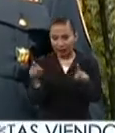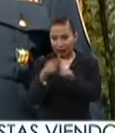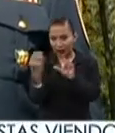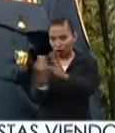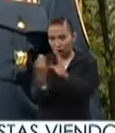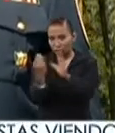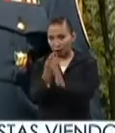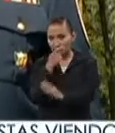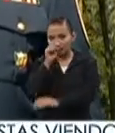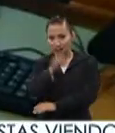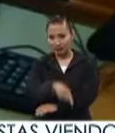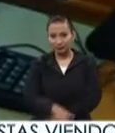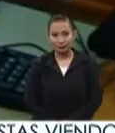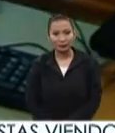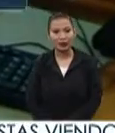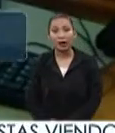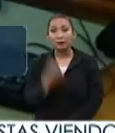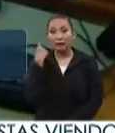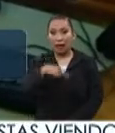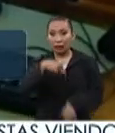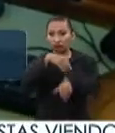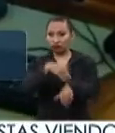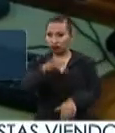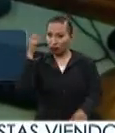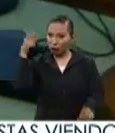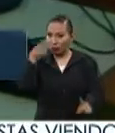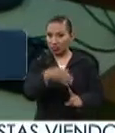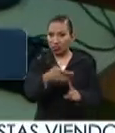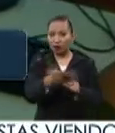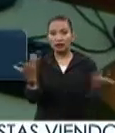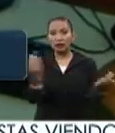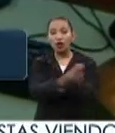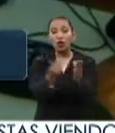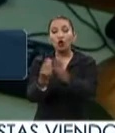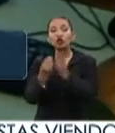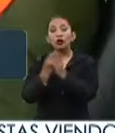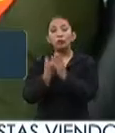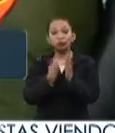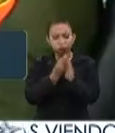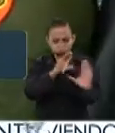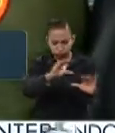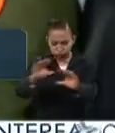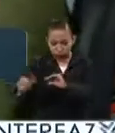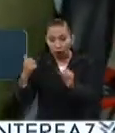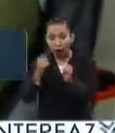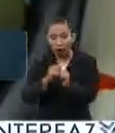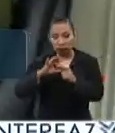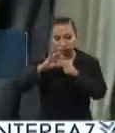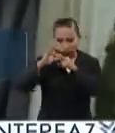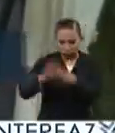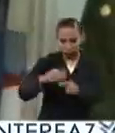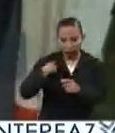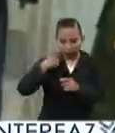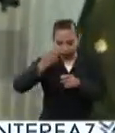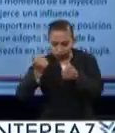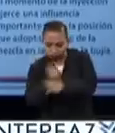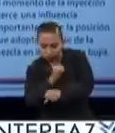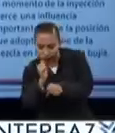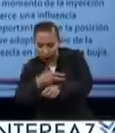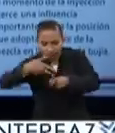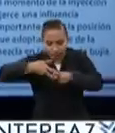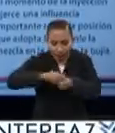cursos mencionados. Para cumplir con los objetivos se imparten los cursos de capacitación en conducción, mecánica